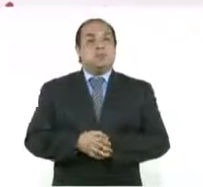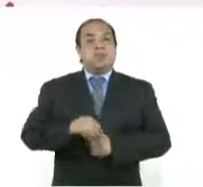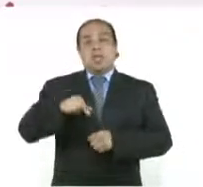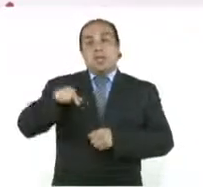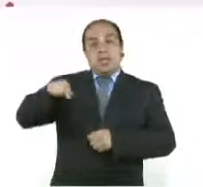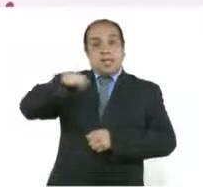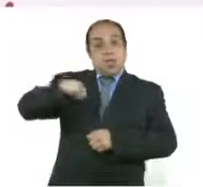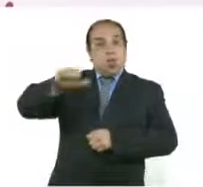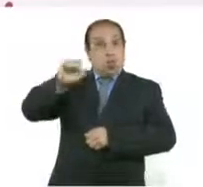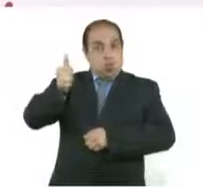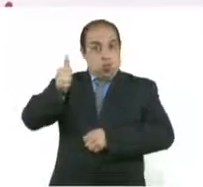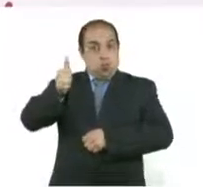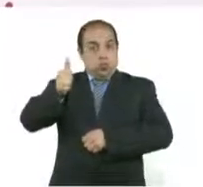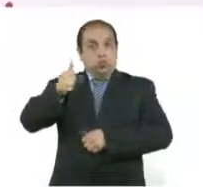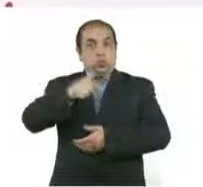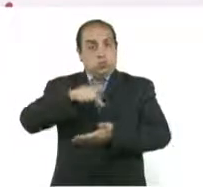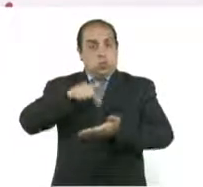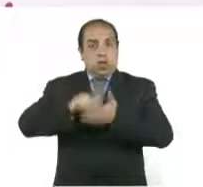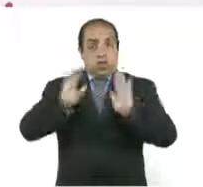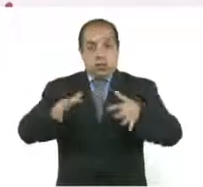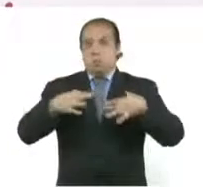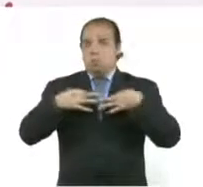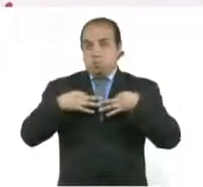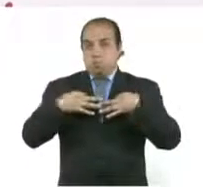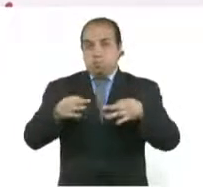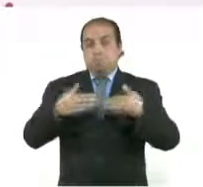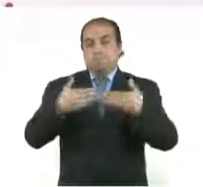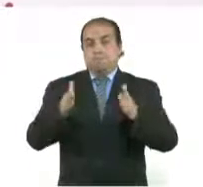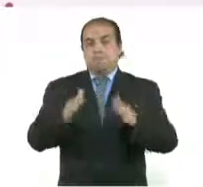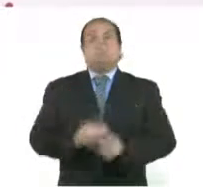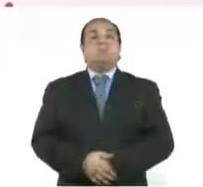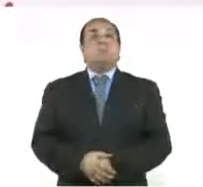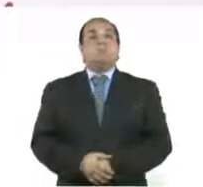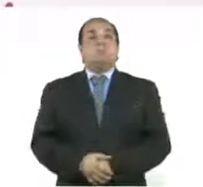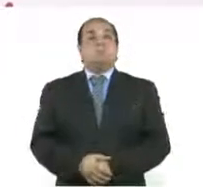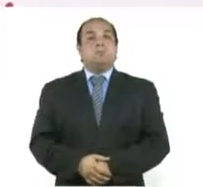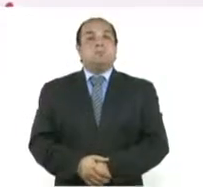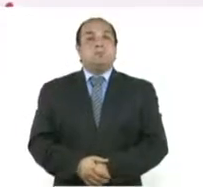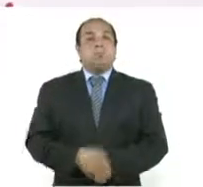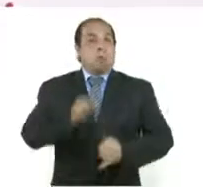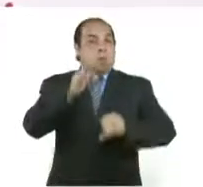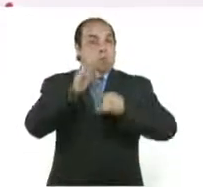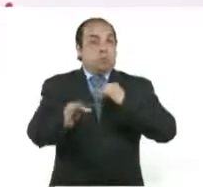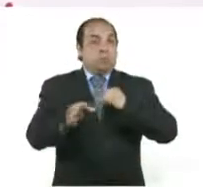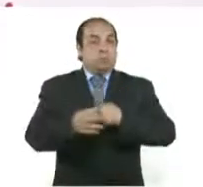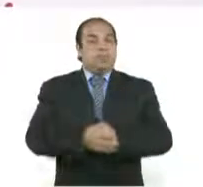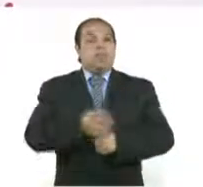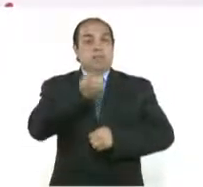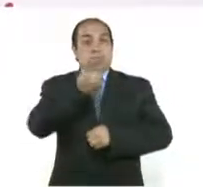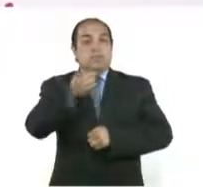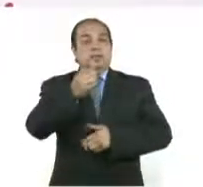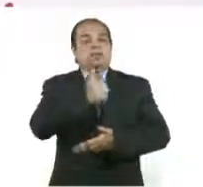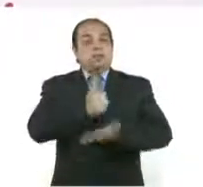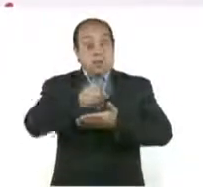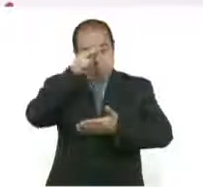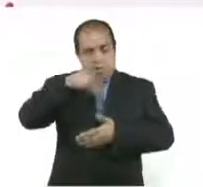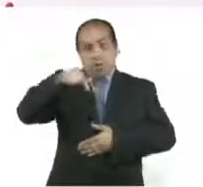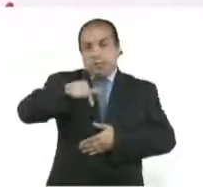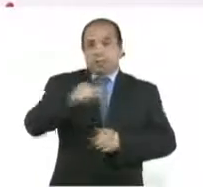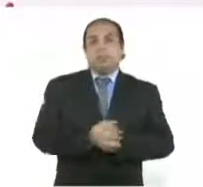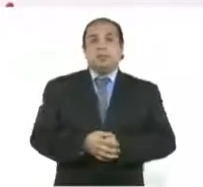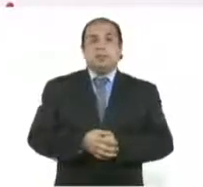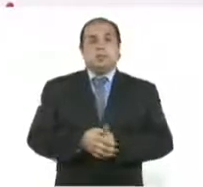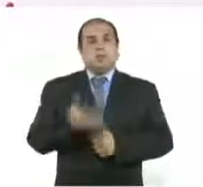11 ya se encuentran abiertas. Por último, destacar que aquí en la Ciudad de México, considerando todos